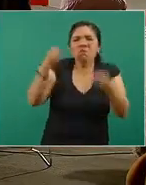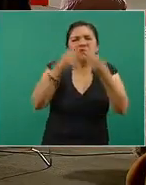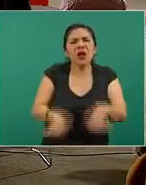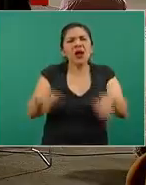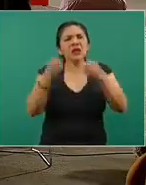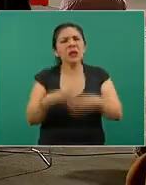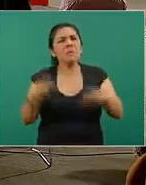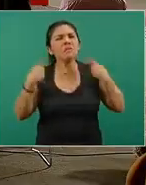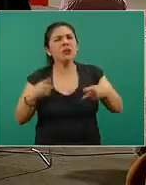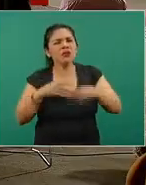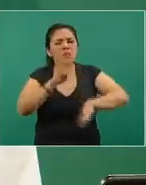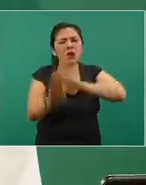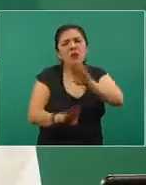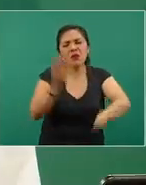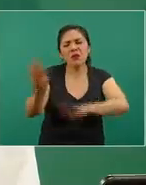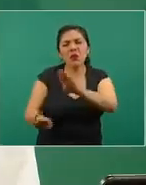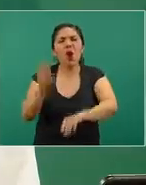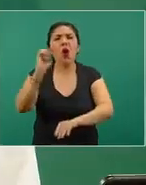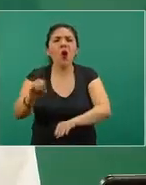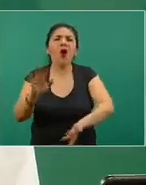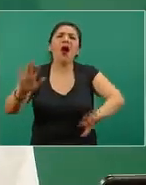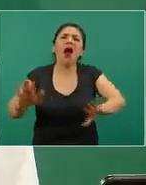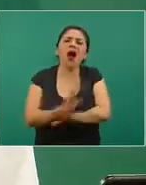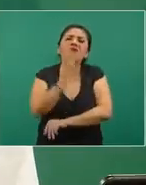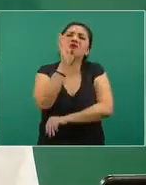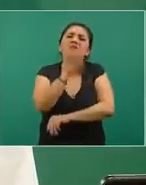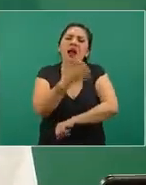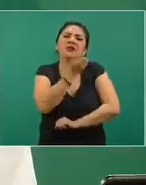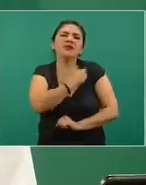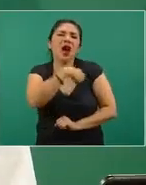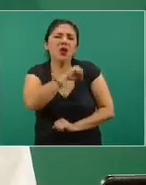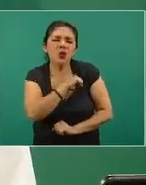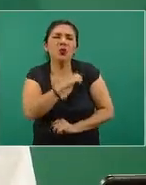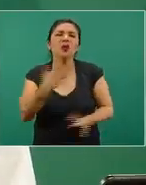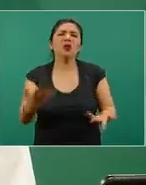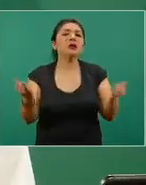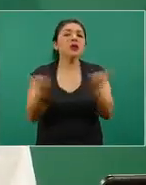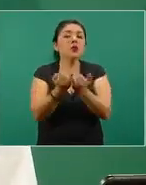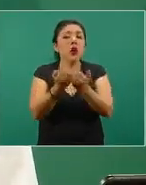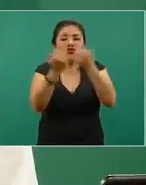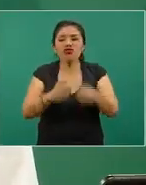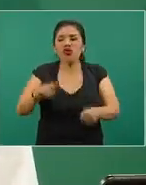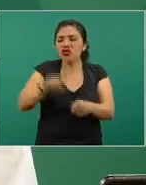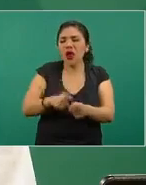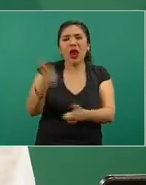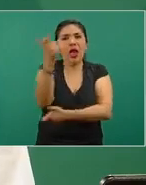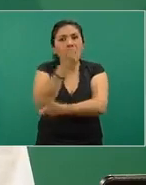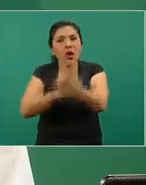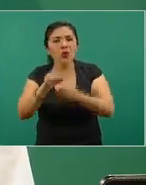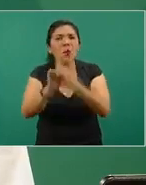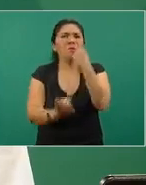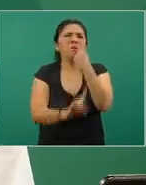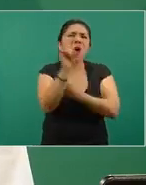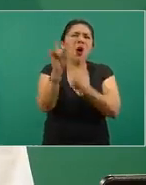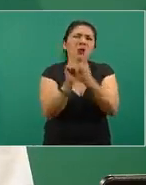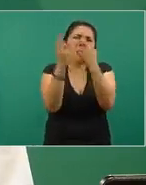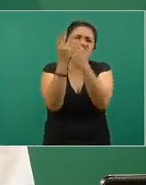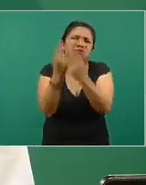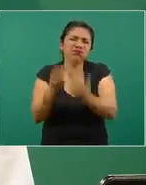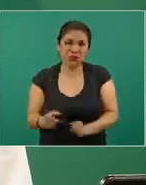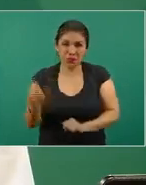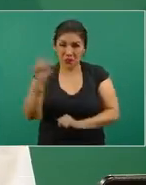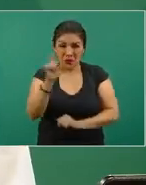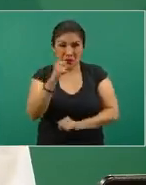humanas perdidas o alteradas, y también indudablemente en el aspecto social y económico. Cuando la pandemia es de